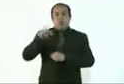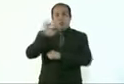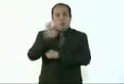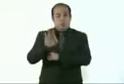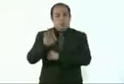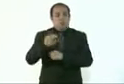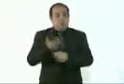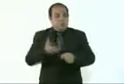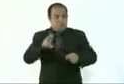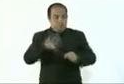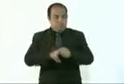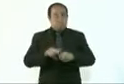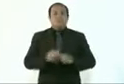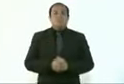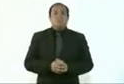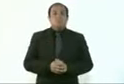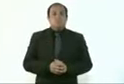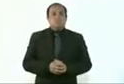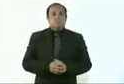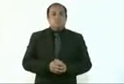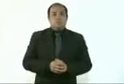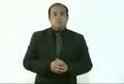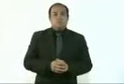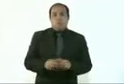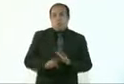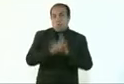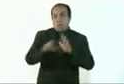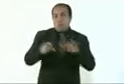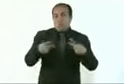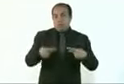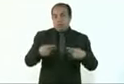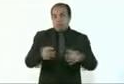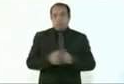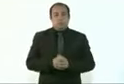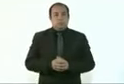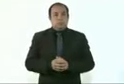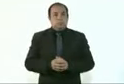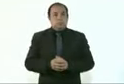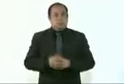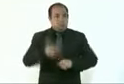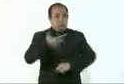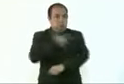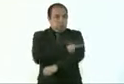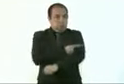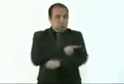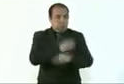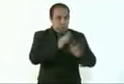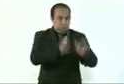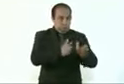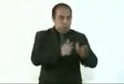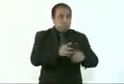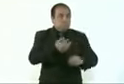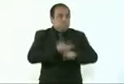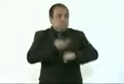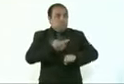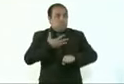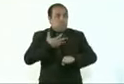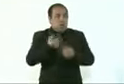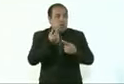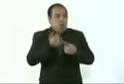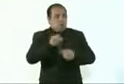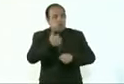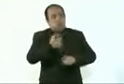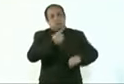las hospitalizaciones. Es el caso de personas. En el caso de las personas vacunadas, en su gran mayoría tienen algunas